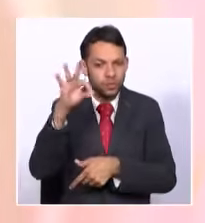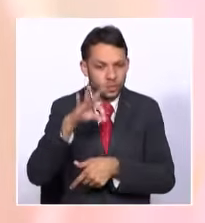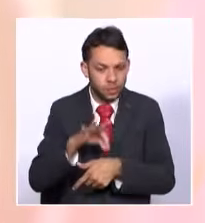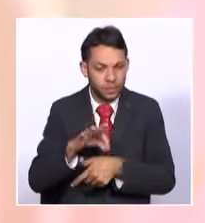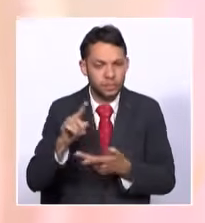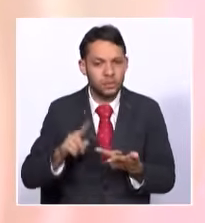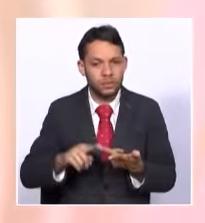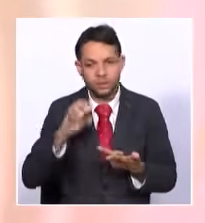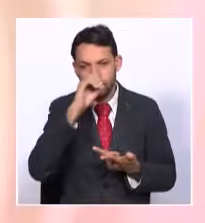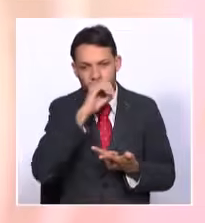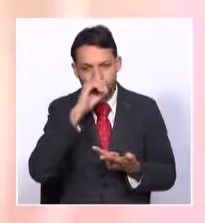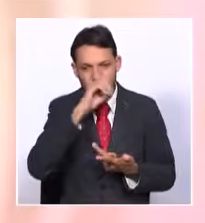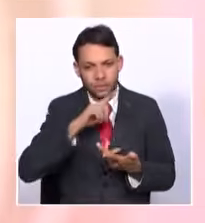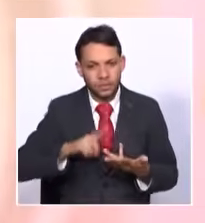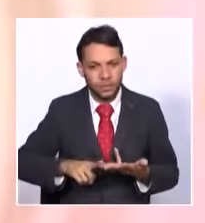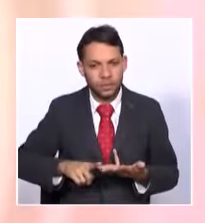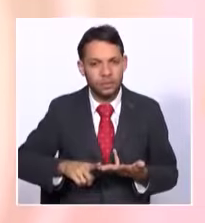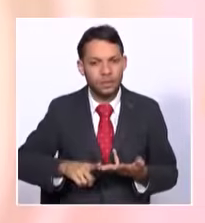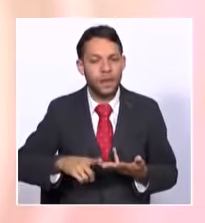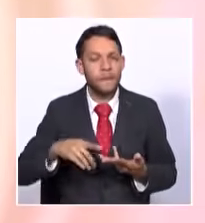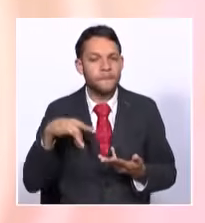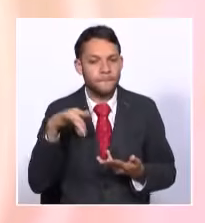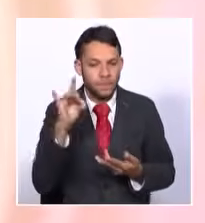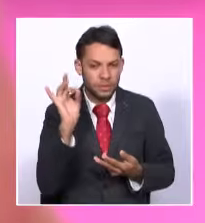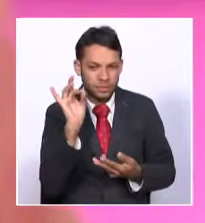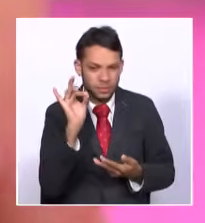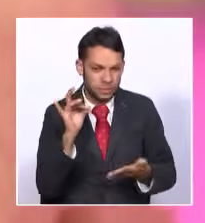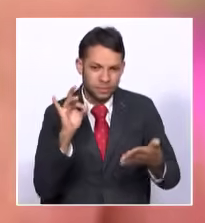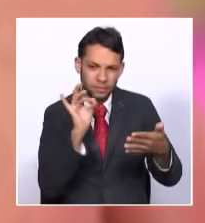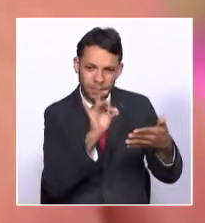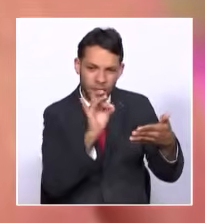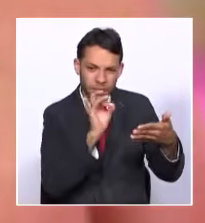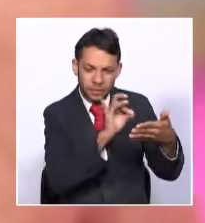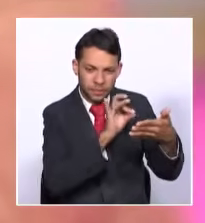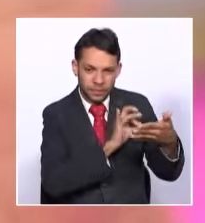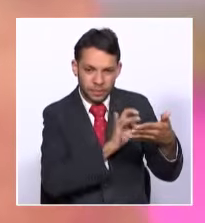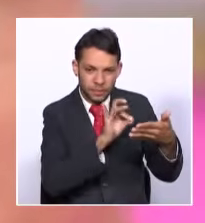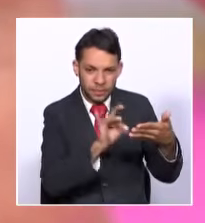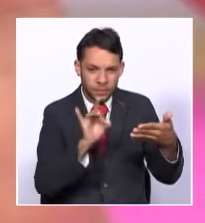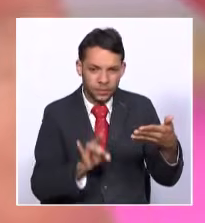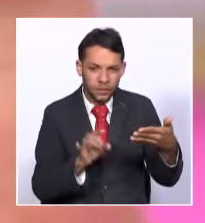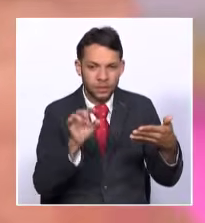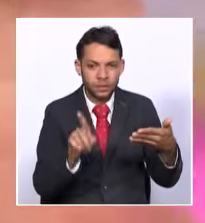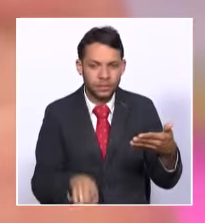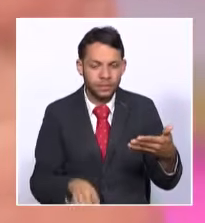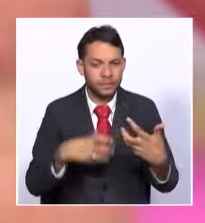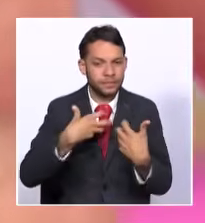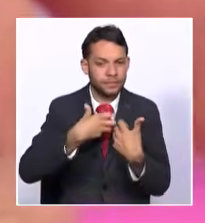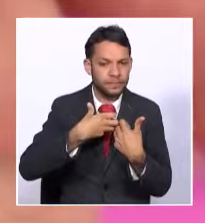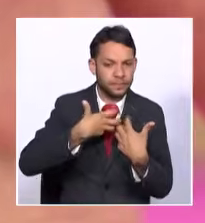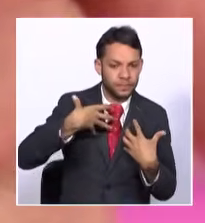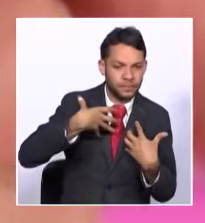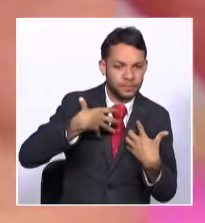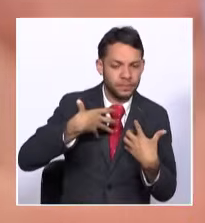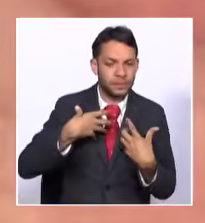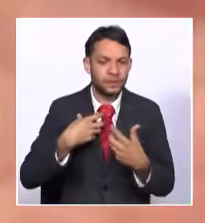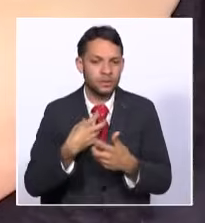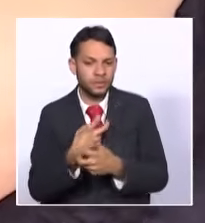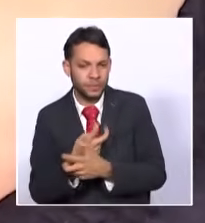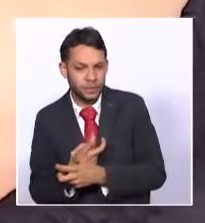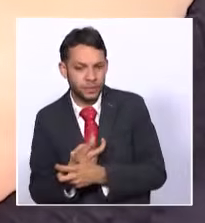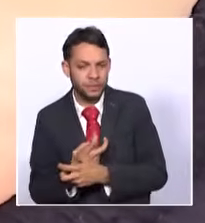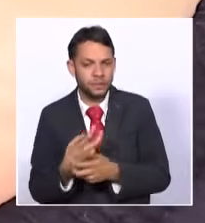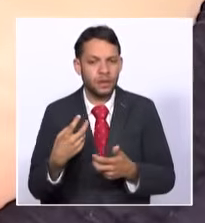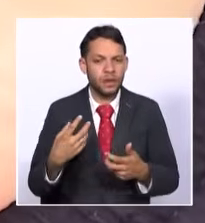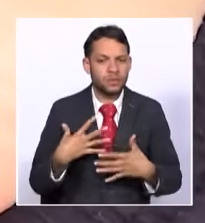La apiterapia en trastornos dolorosos como la artritis, como la artrosis, como los mismos dolores generados por el